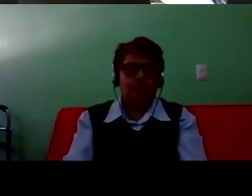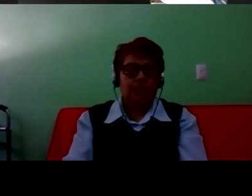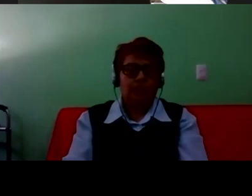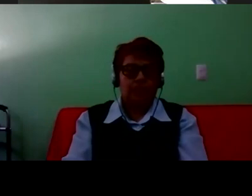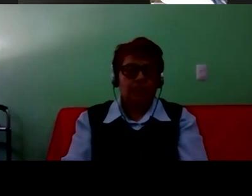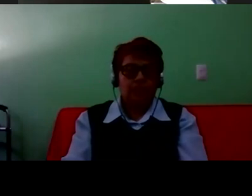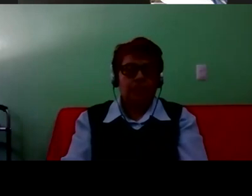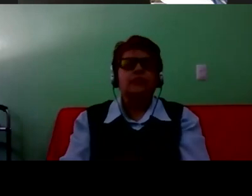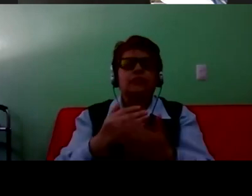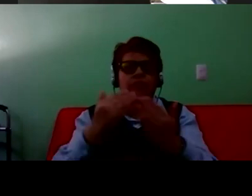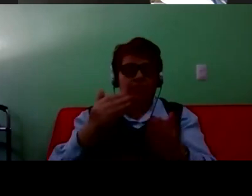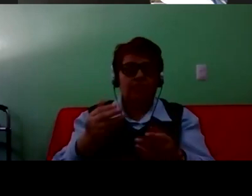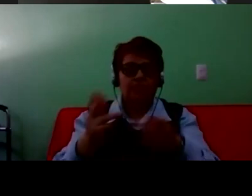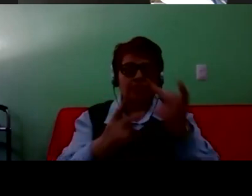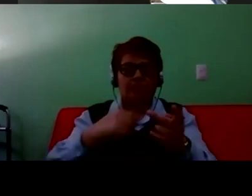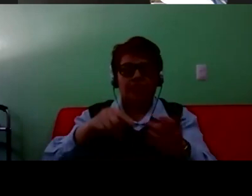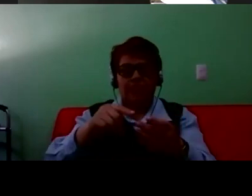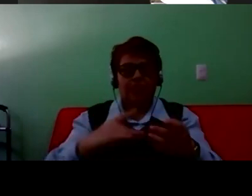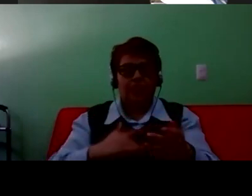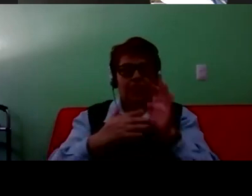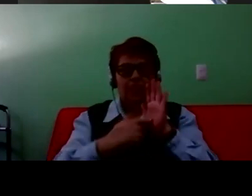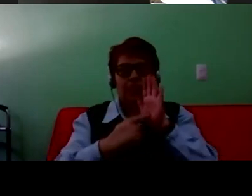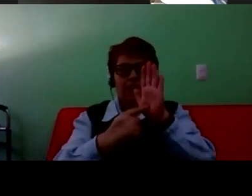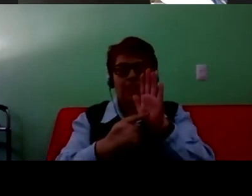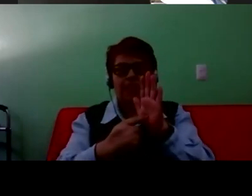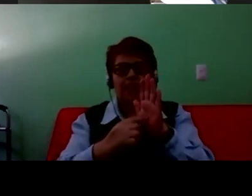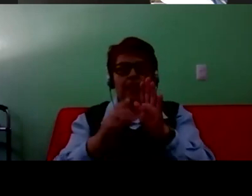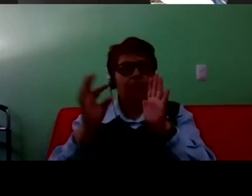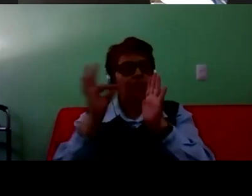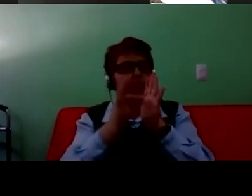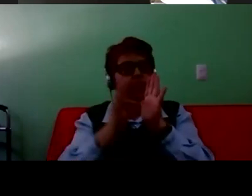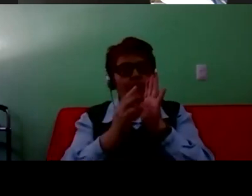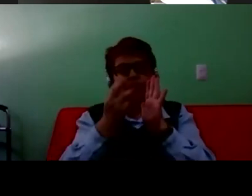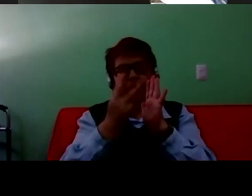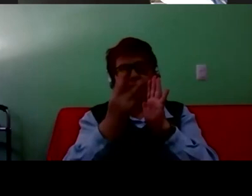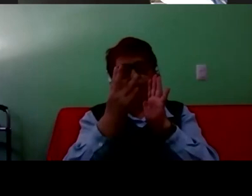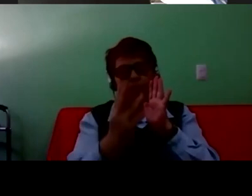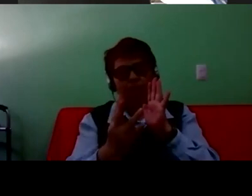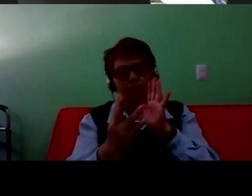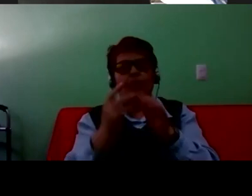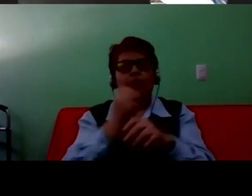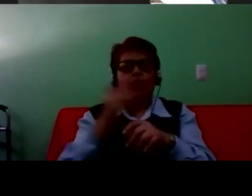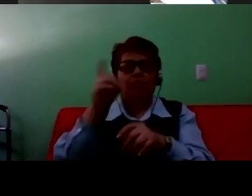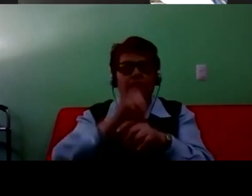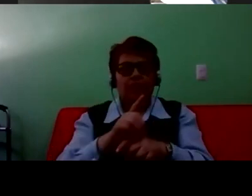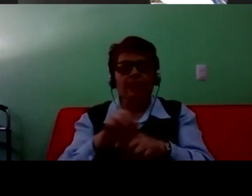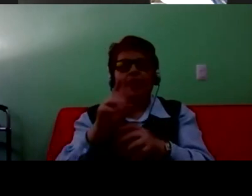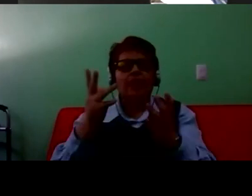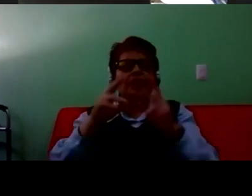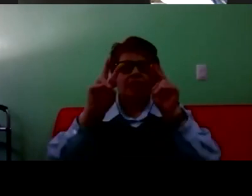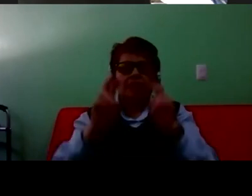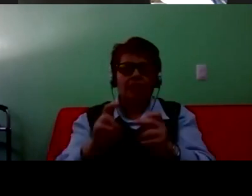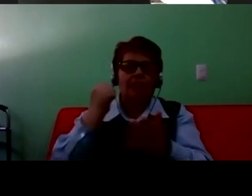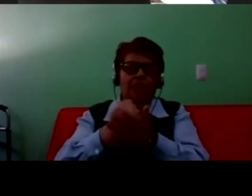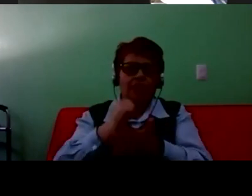Por instrucciones de la presidencia, se pone a consideración el desahogo de los puntos 3 y 4 del orden del día, relativos a la aprobación